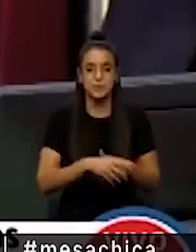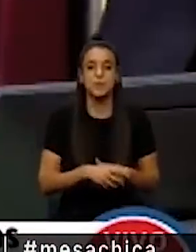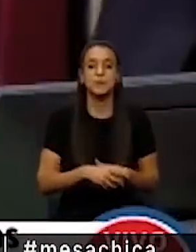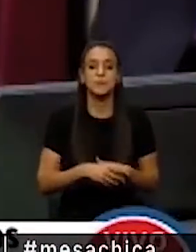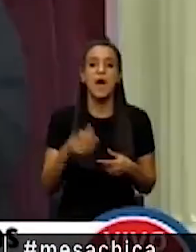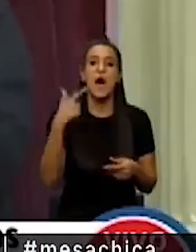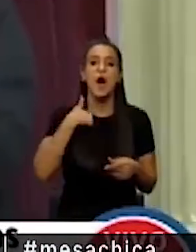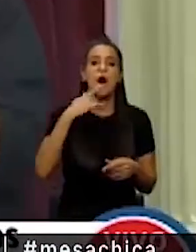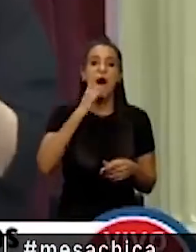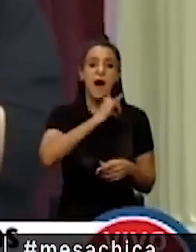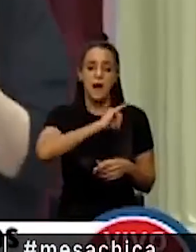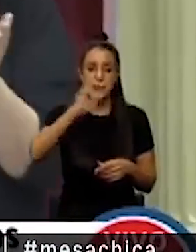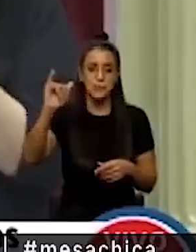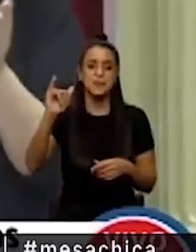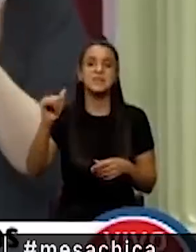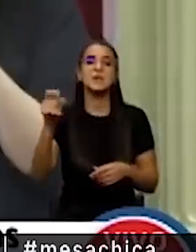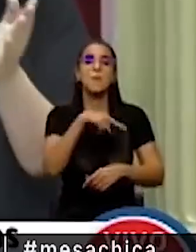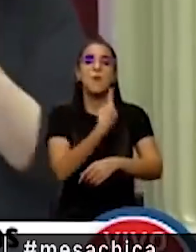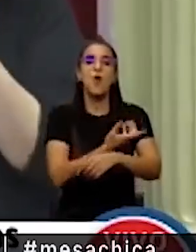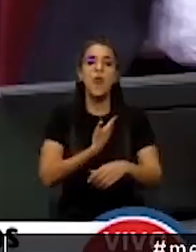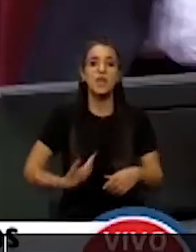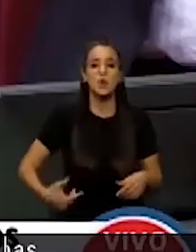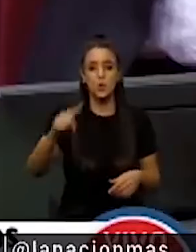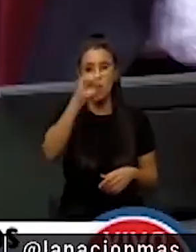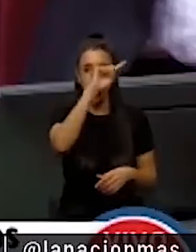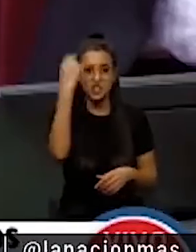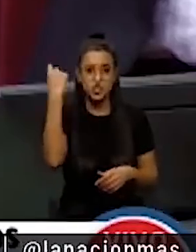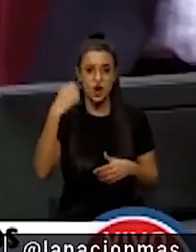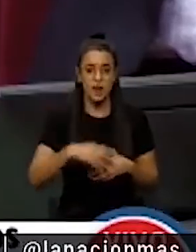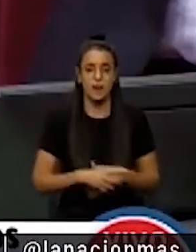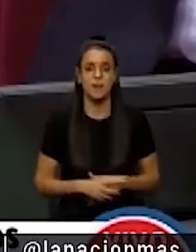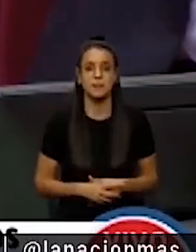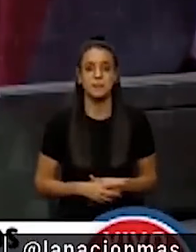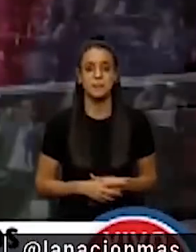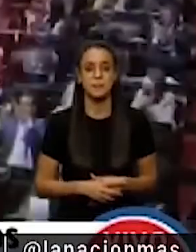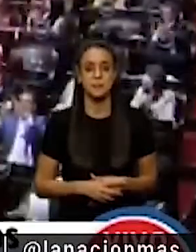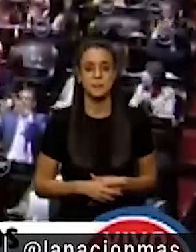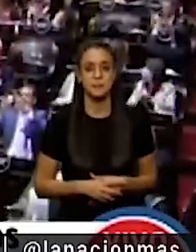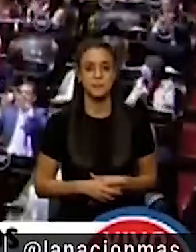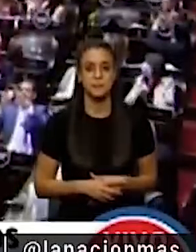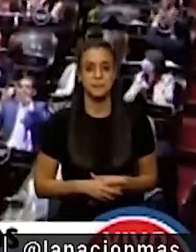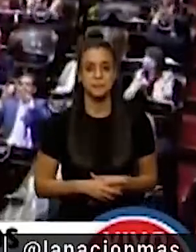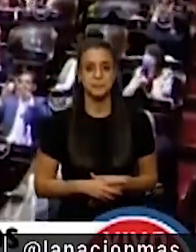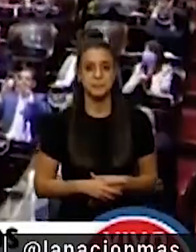Se comunicará al Poder Ejecutivo Nacional.